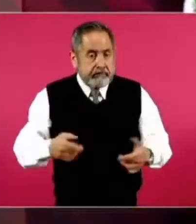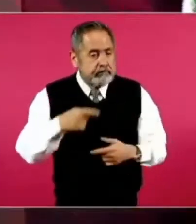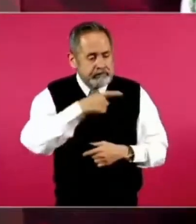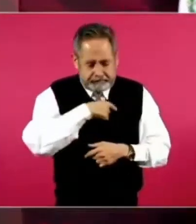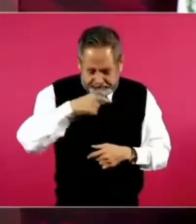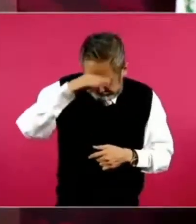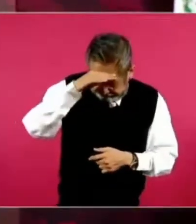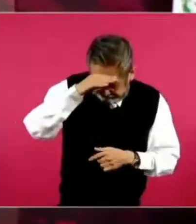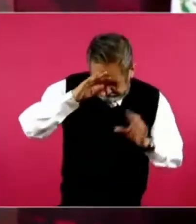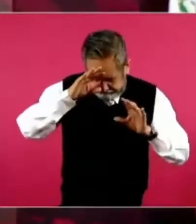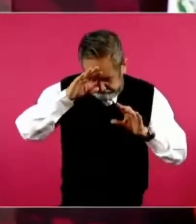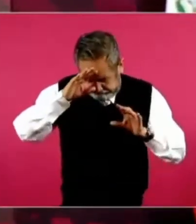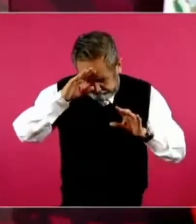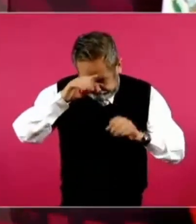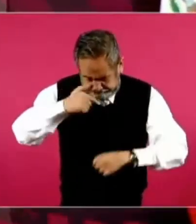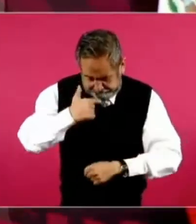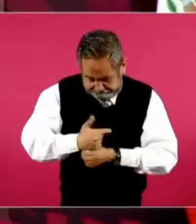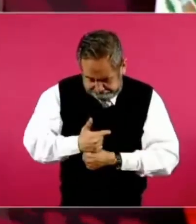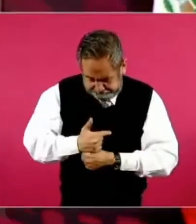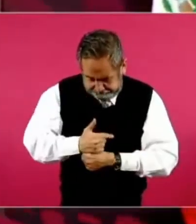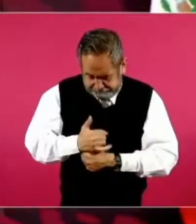la autocrítica,